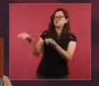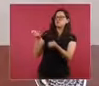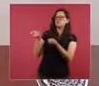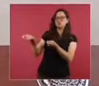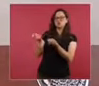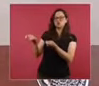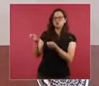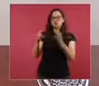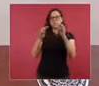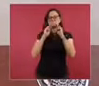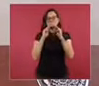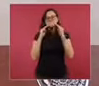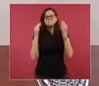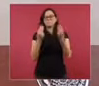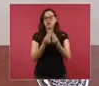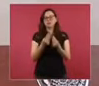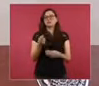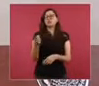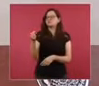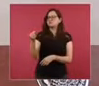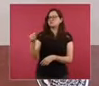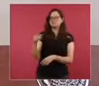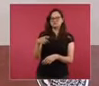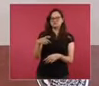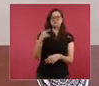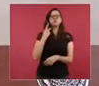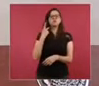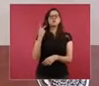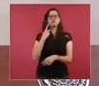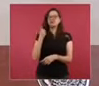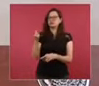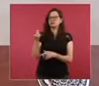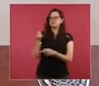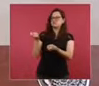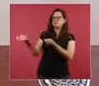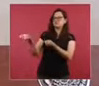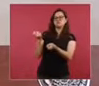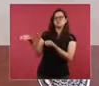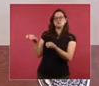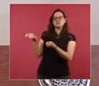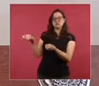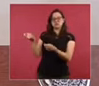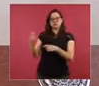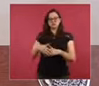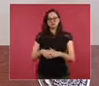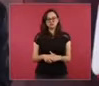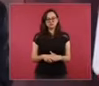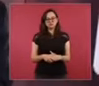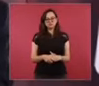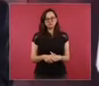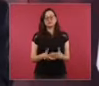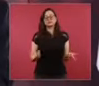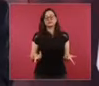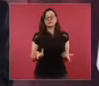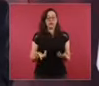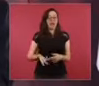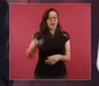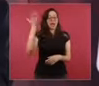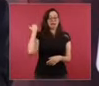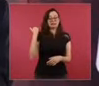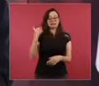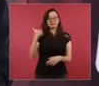Por la mafia del poder, eso sí lo puedo decir. Todo ya está tomado. Como tenían tomado el poder ejecutivo,